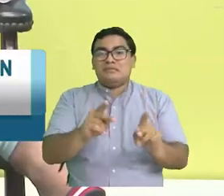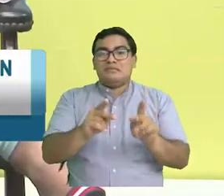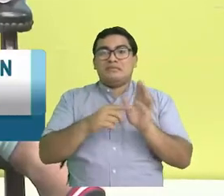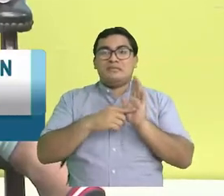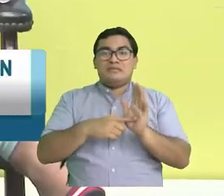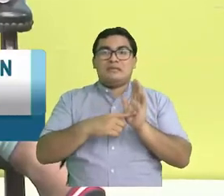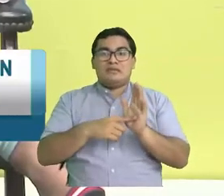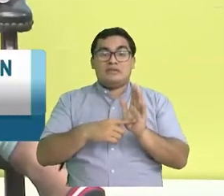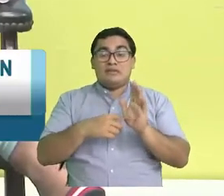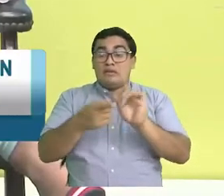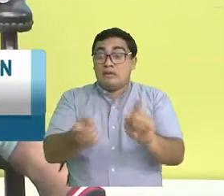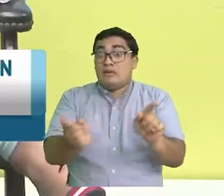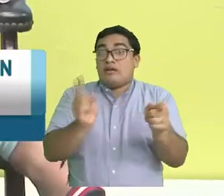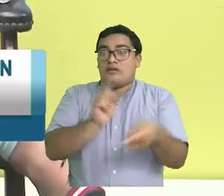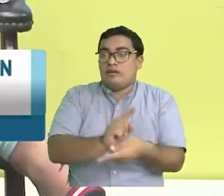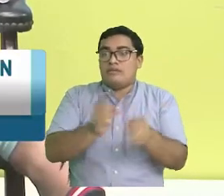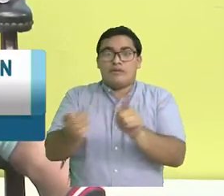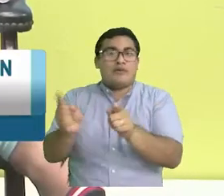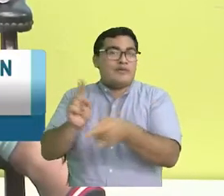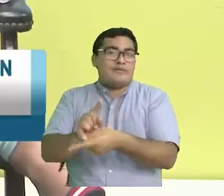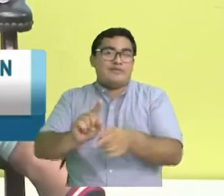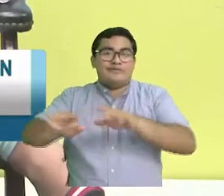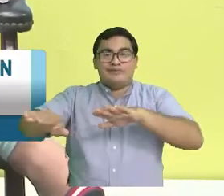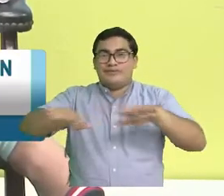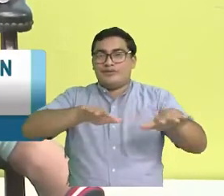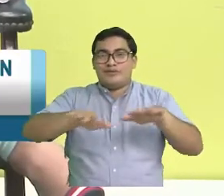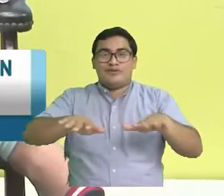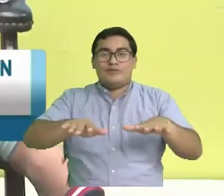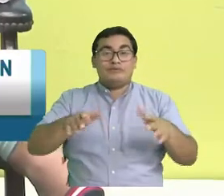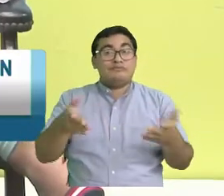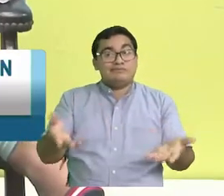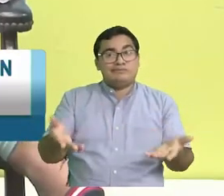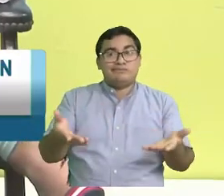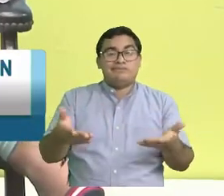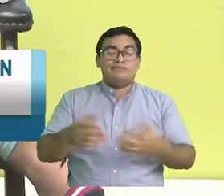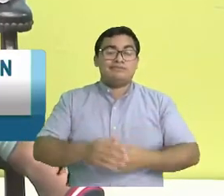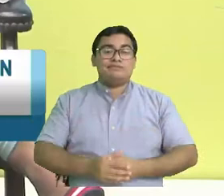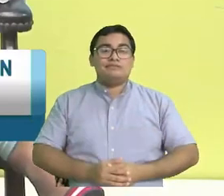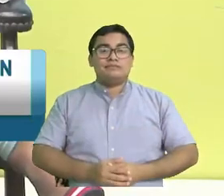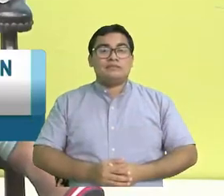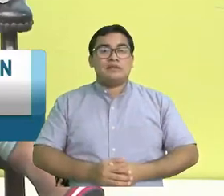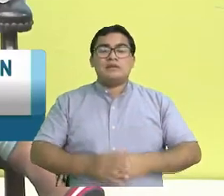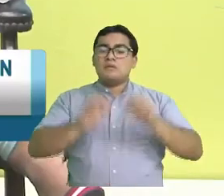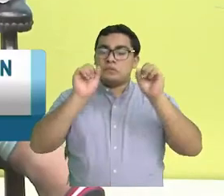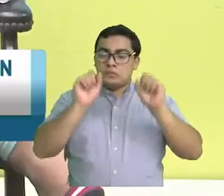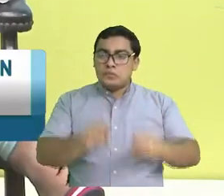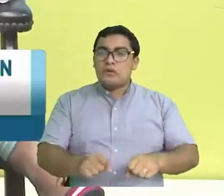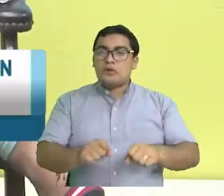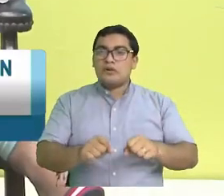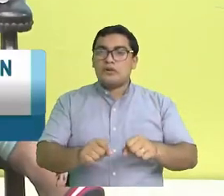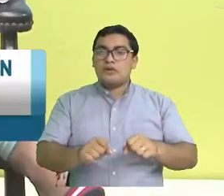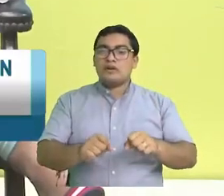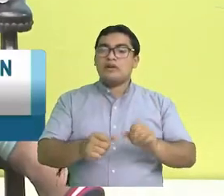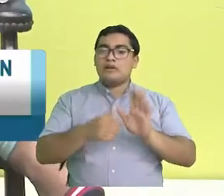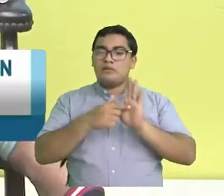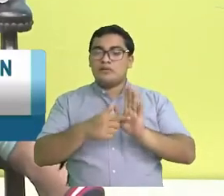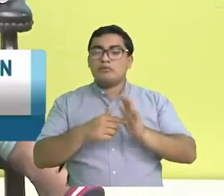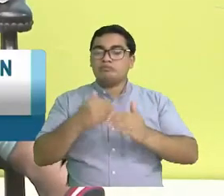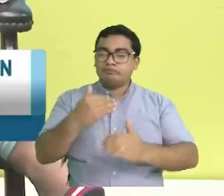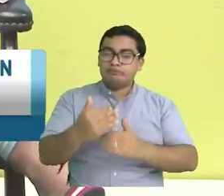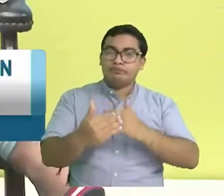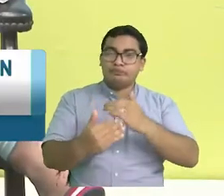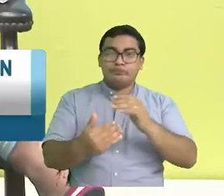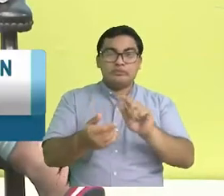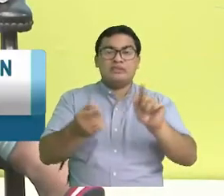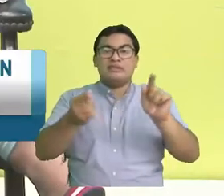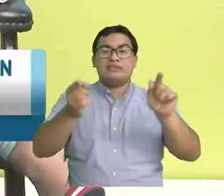es modificable por el ambiente donde vive su aparición. Okay. Sí es modificable su evolución por el ambiente donde